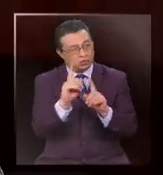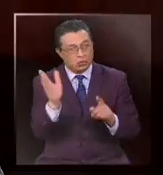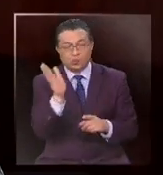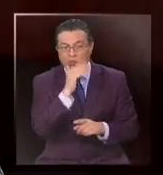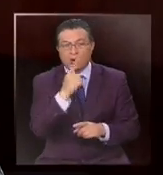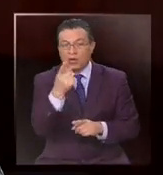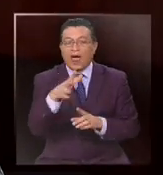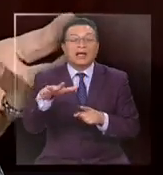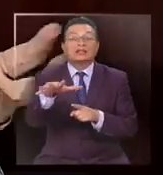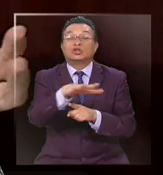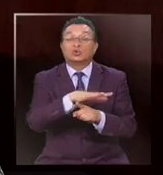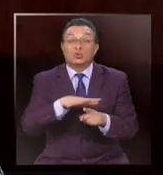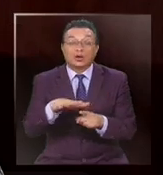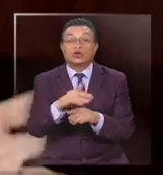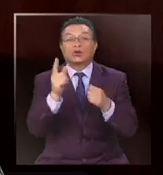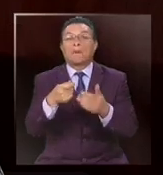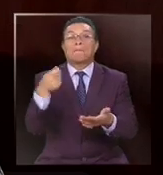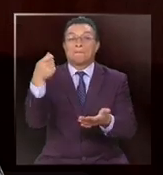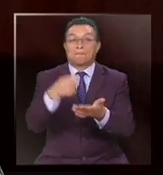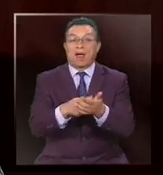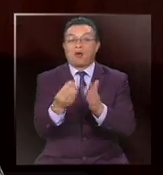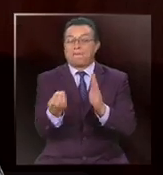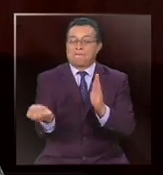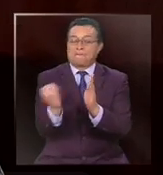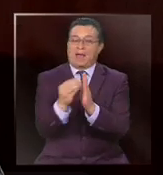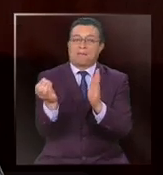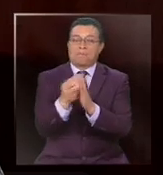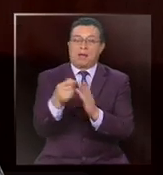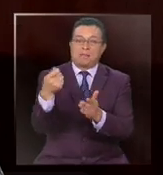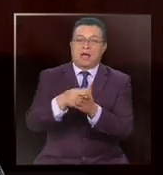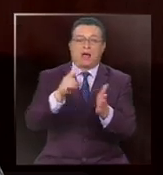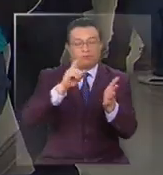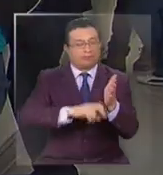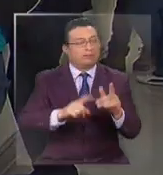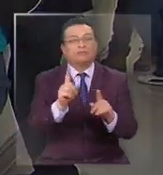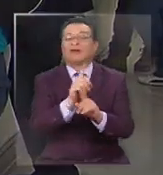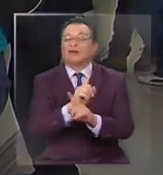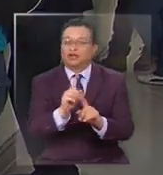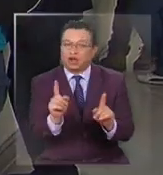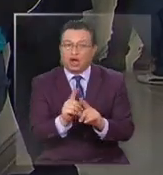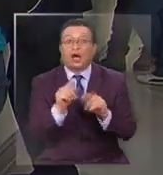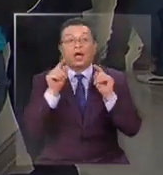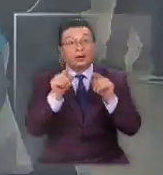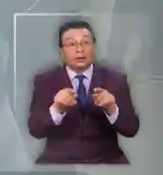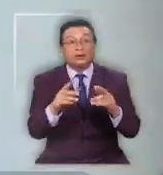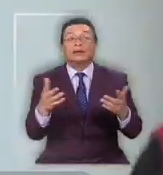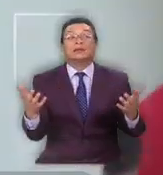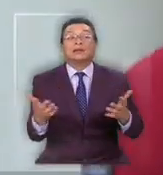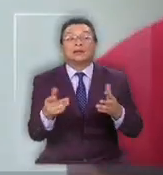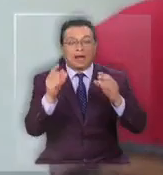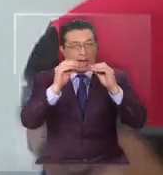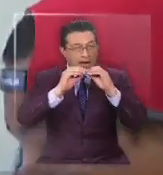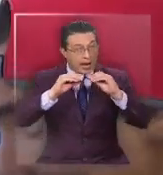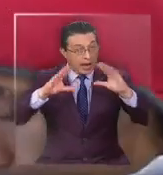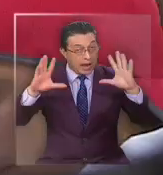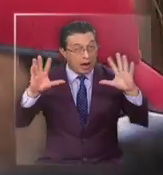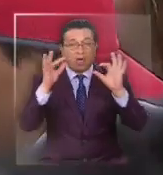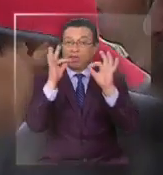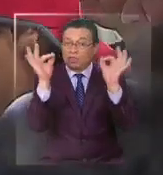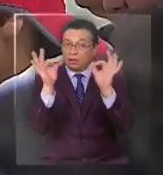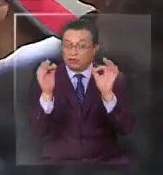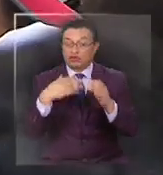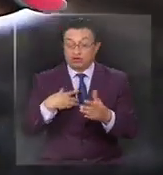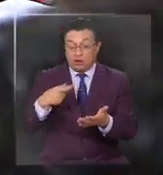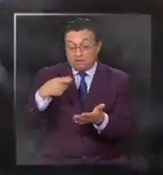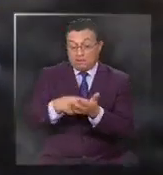una situación de que estén pagando platas de más o de manera indebida, sino que aquí yo creo que quede bien claro, lo que yo